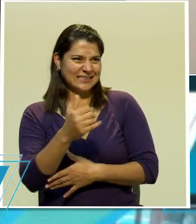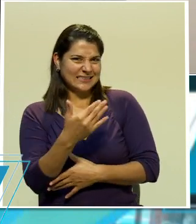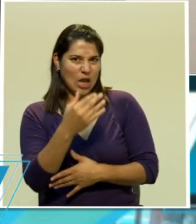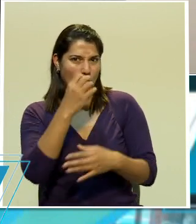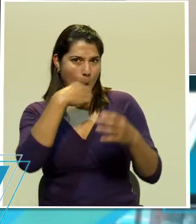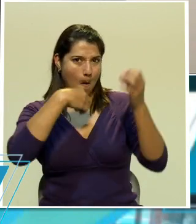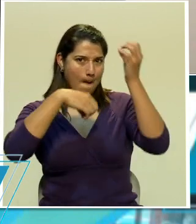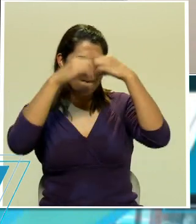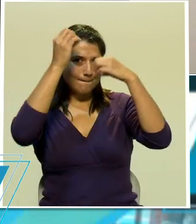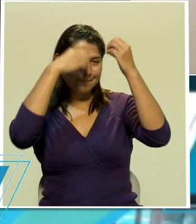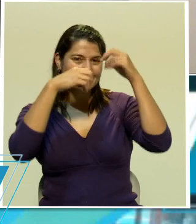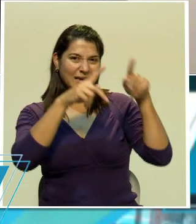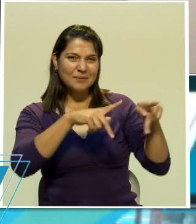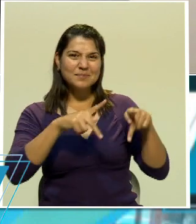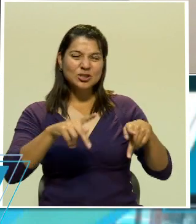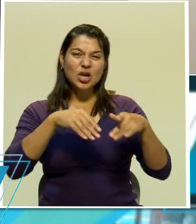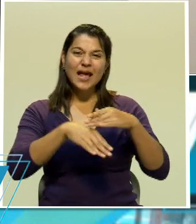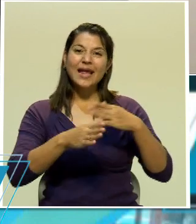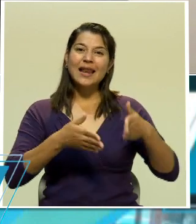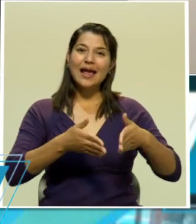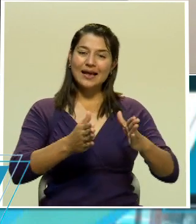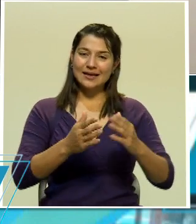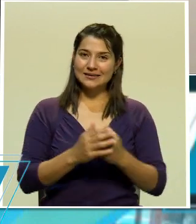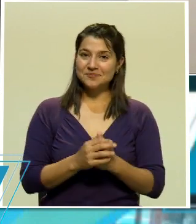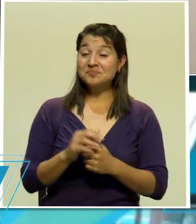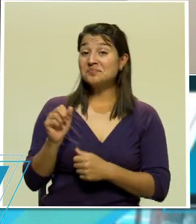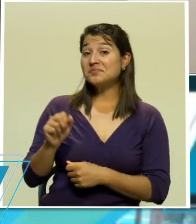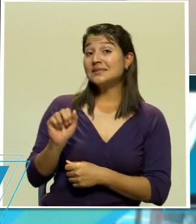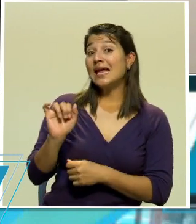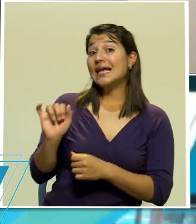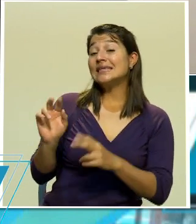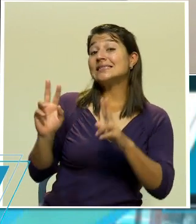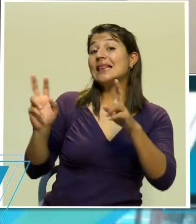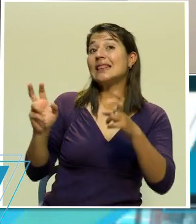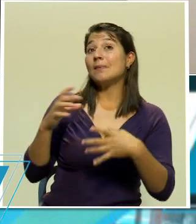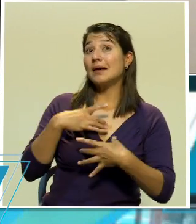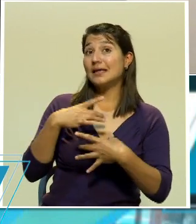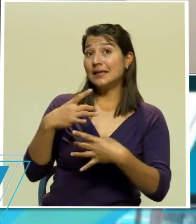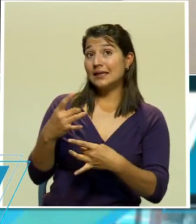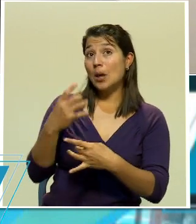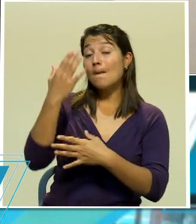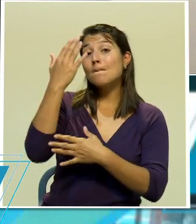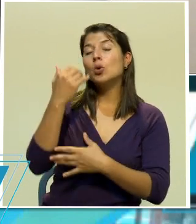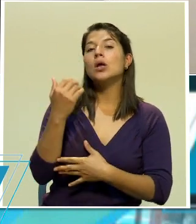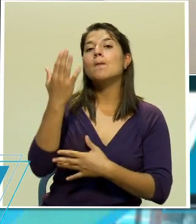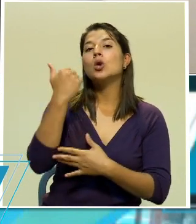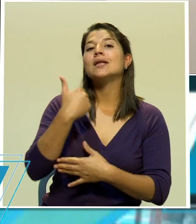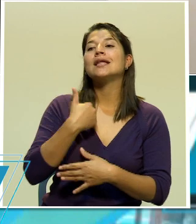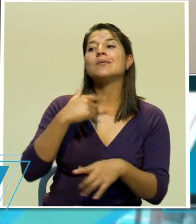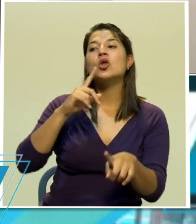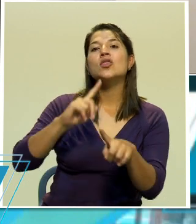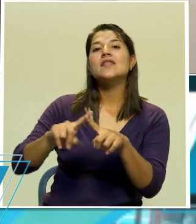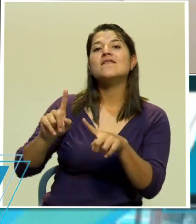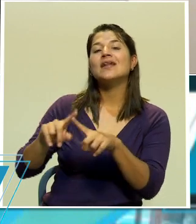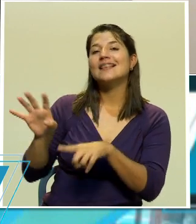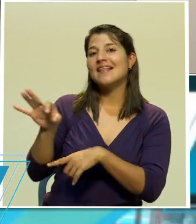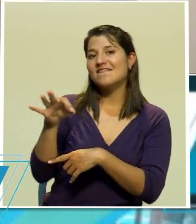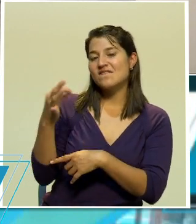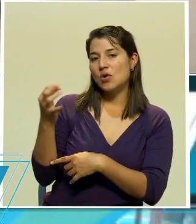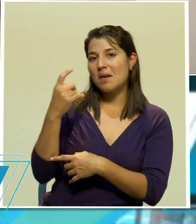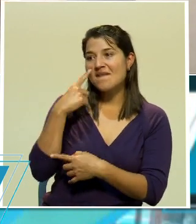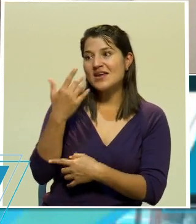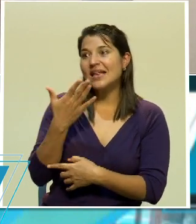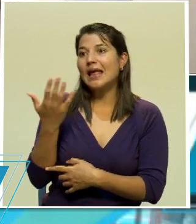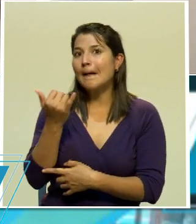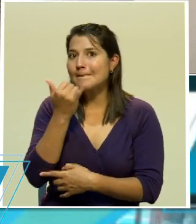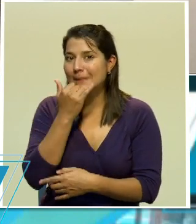ahí? Sí, eso es un tema interesante porque hay varias formas de visualizar lo que sucedió en Texas.